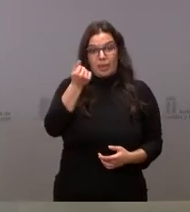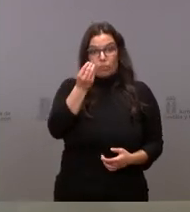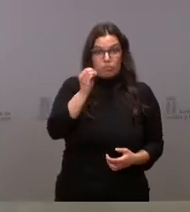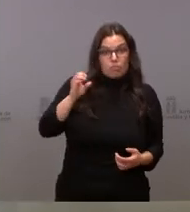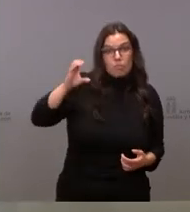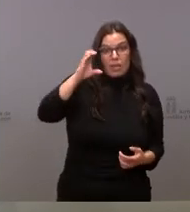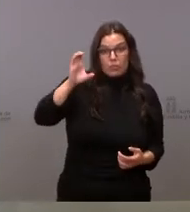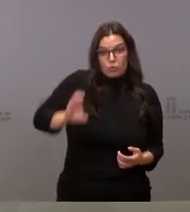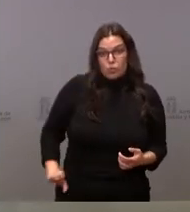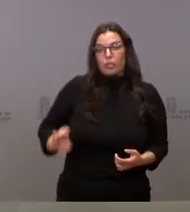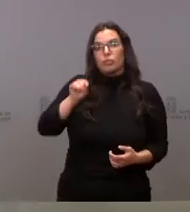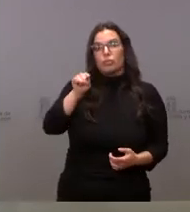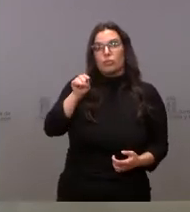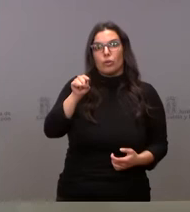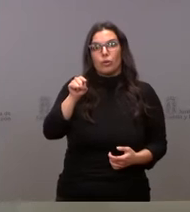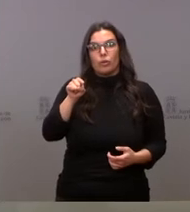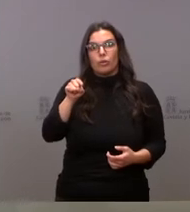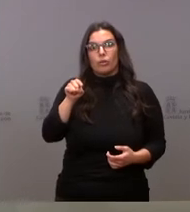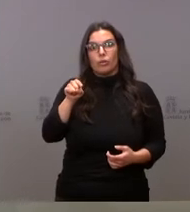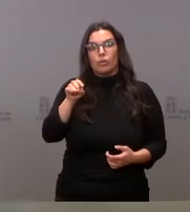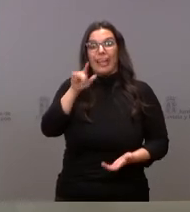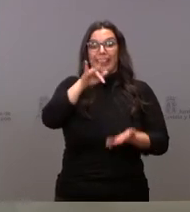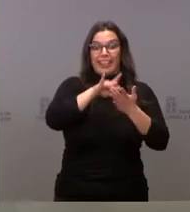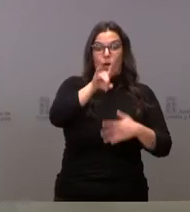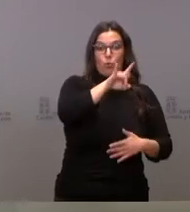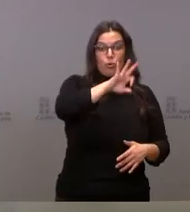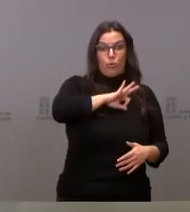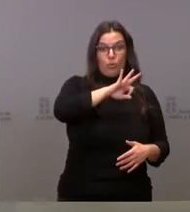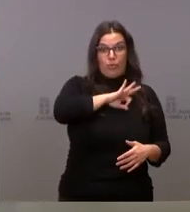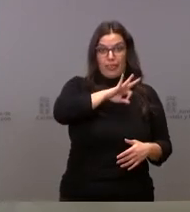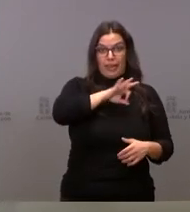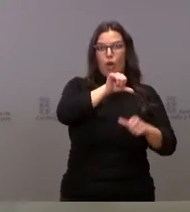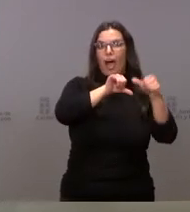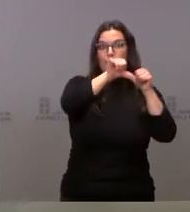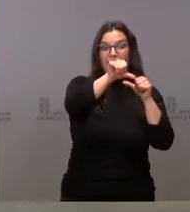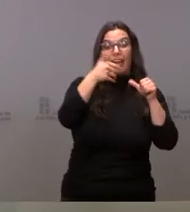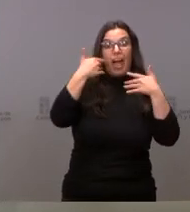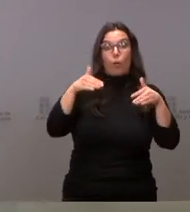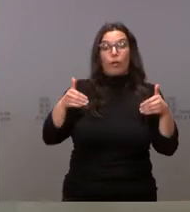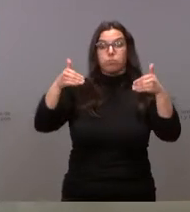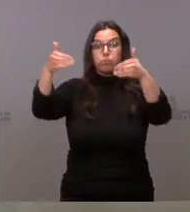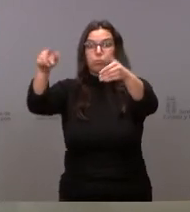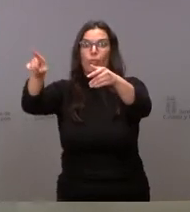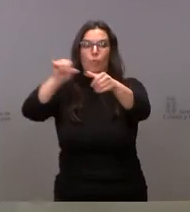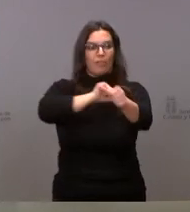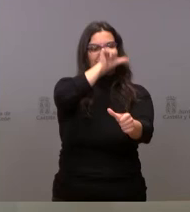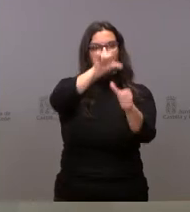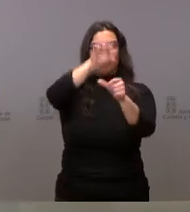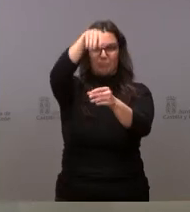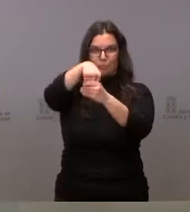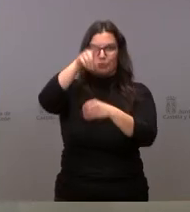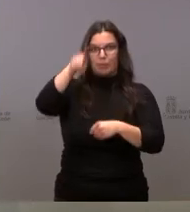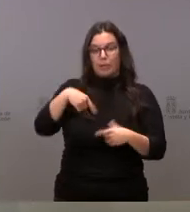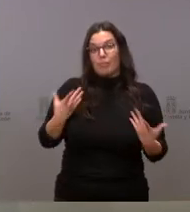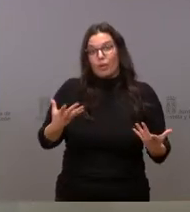aplicable con efectos del día 1 de enero de este año 2022 si bien lógicamente por